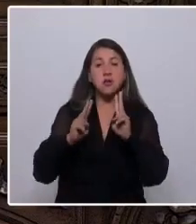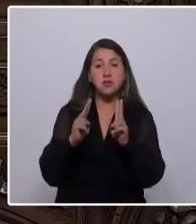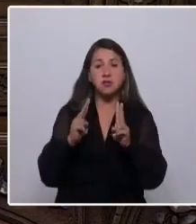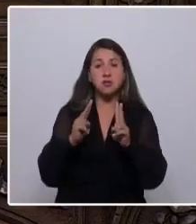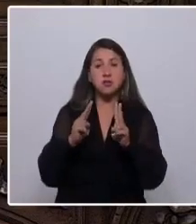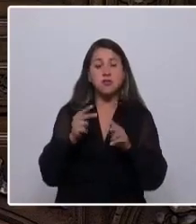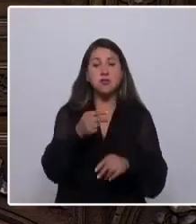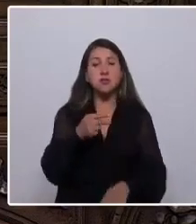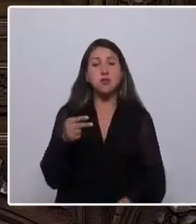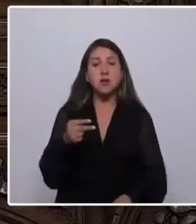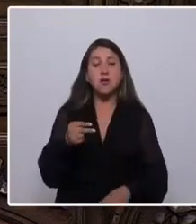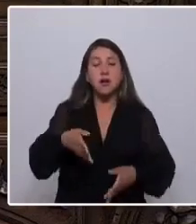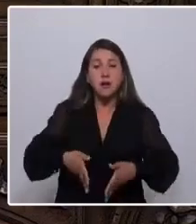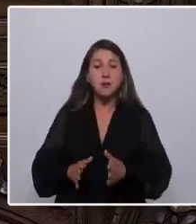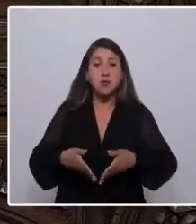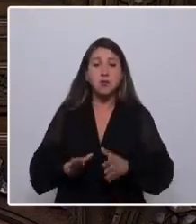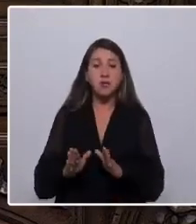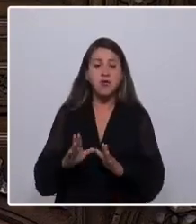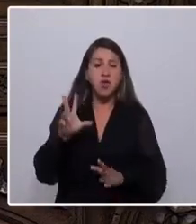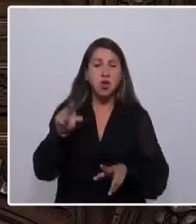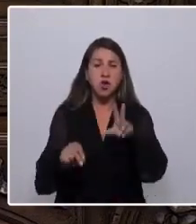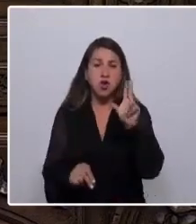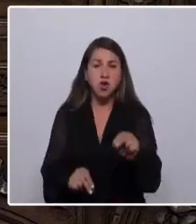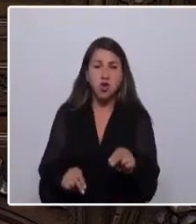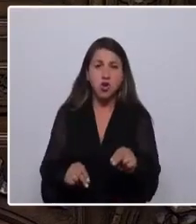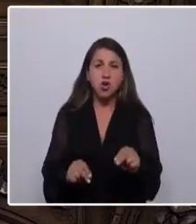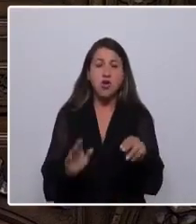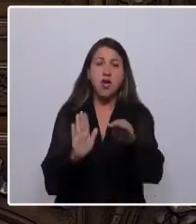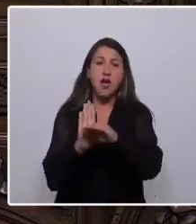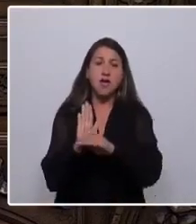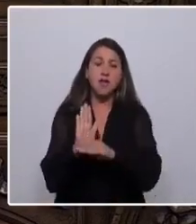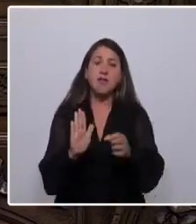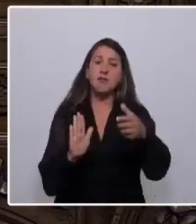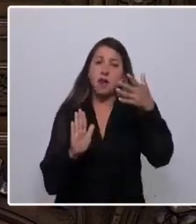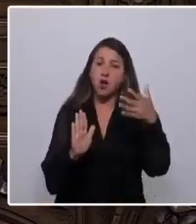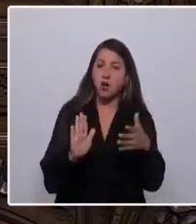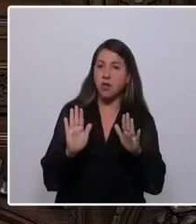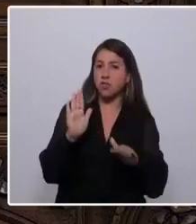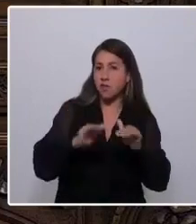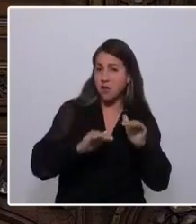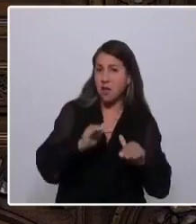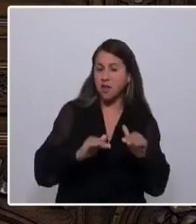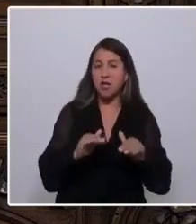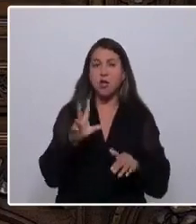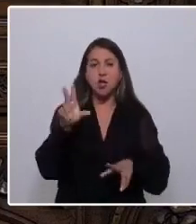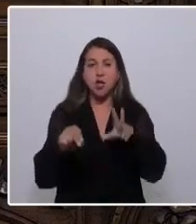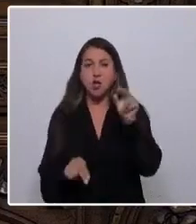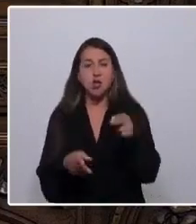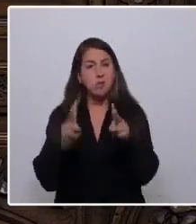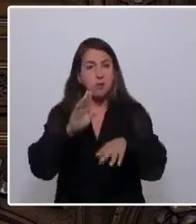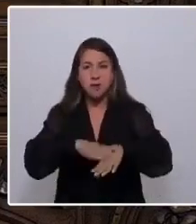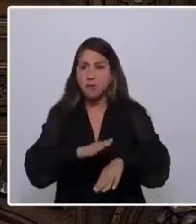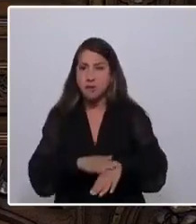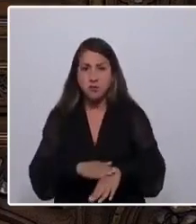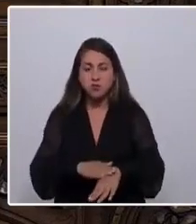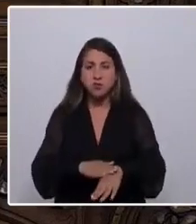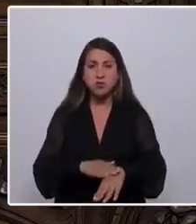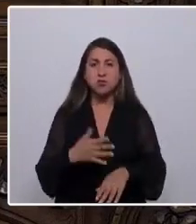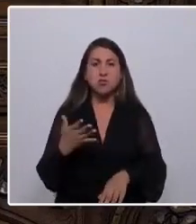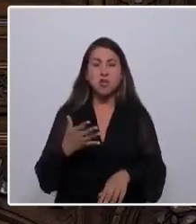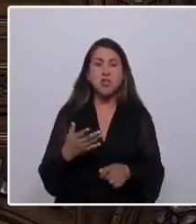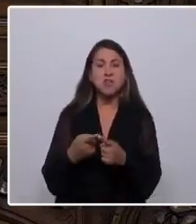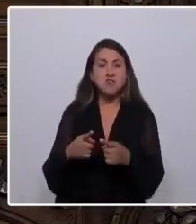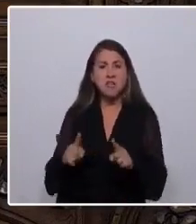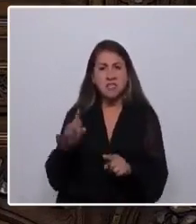reproductivos negados, relegados a una agenda valórica, relativizados hasta ser reducidos a una simple diferencia